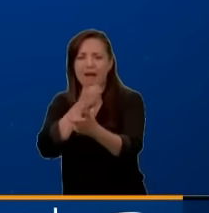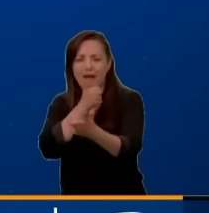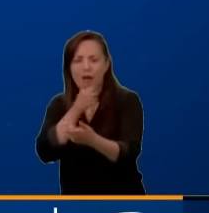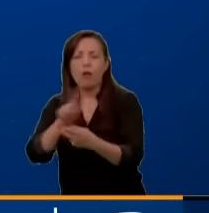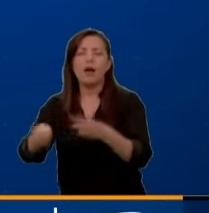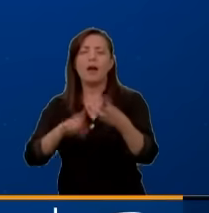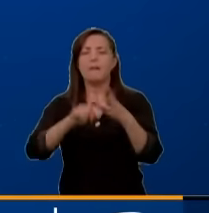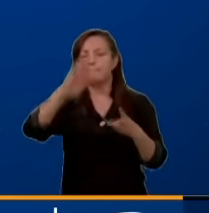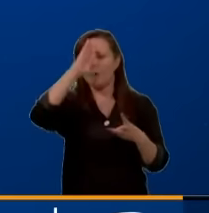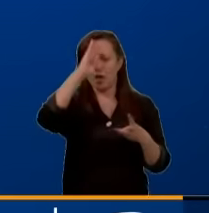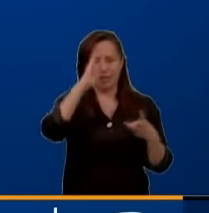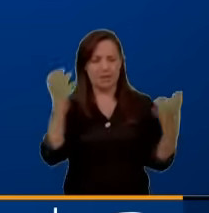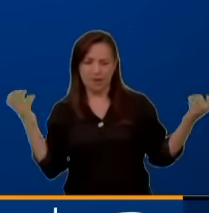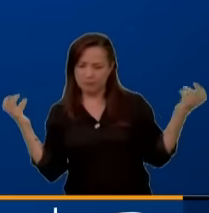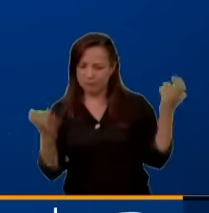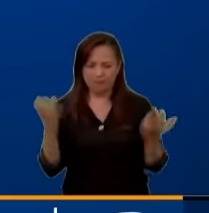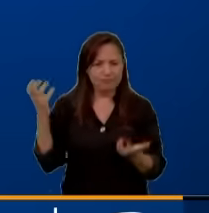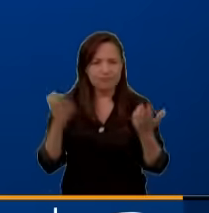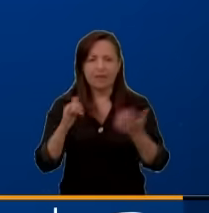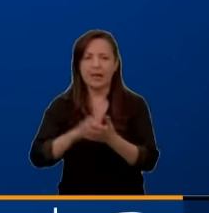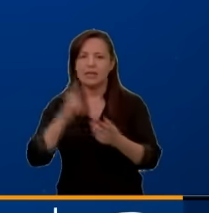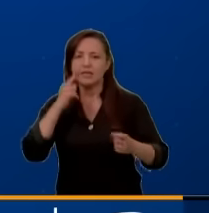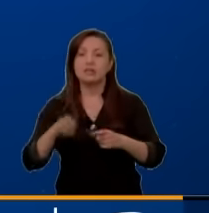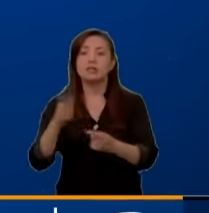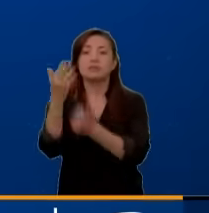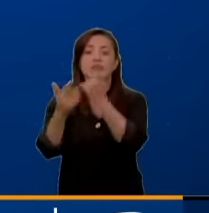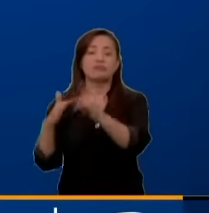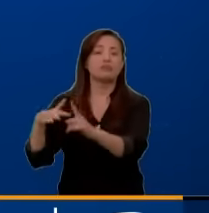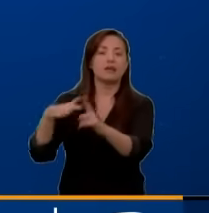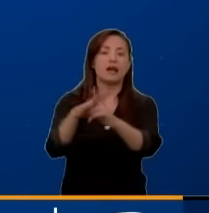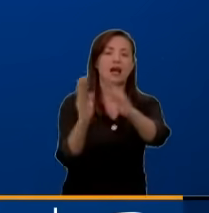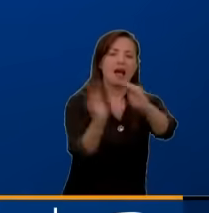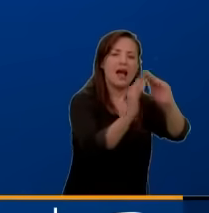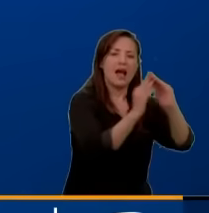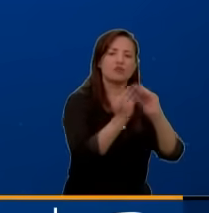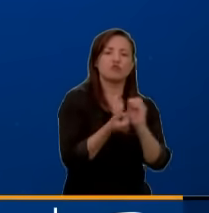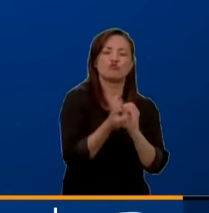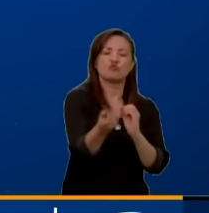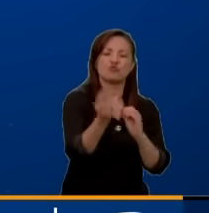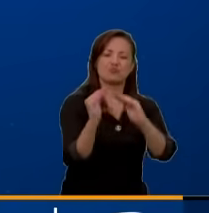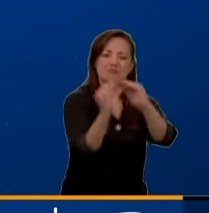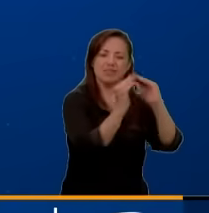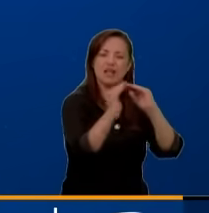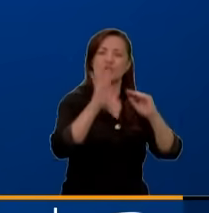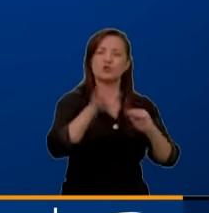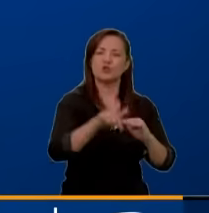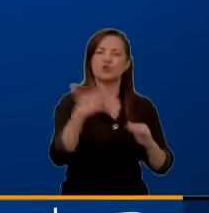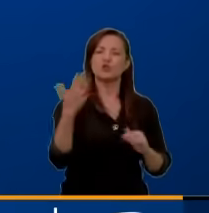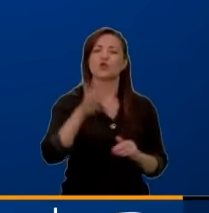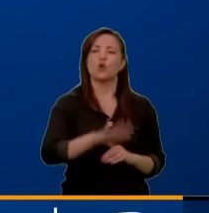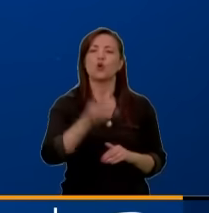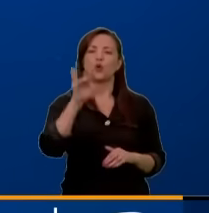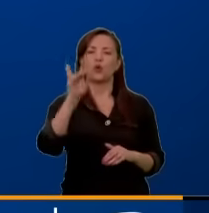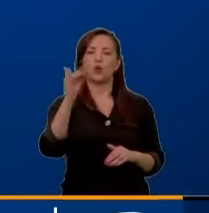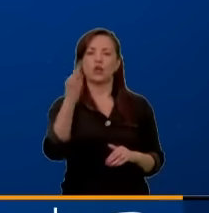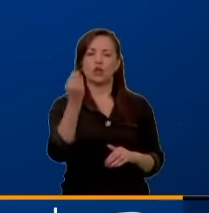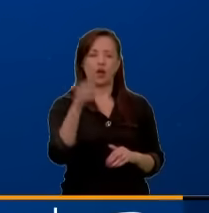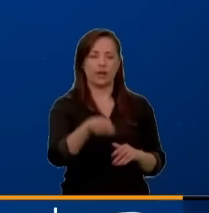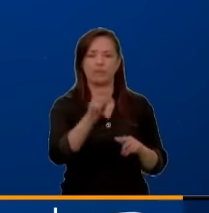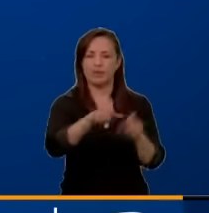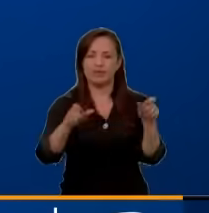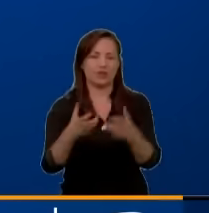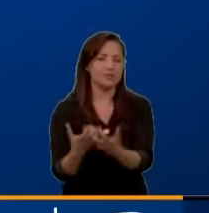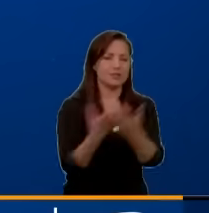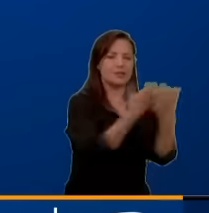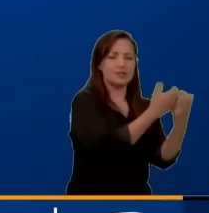llamas generaron pánico en los habitantes de 2 conjuntos residenciales de Ruitoque Condominio, que debieron evacuar sus viviendas. El incendio afectó el servicio